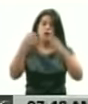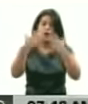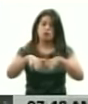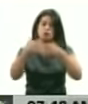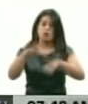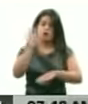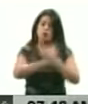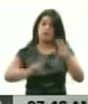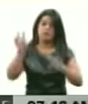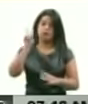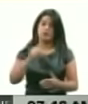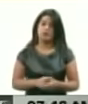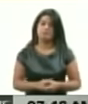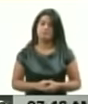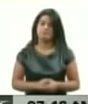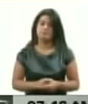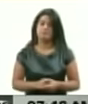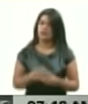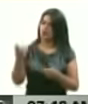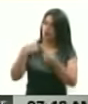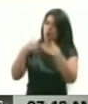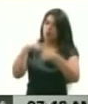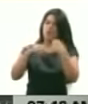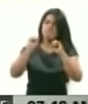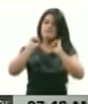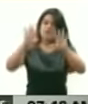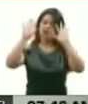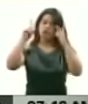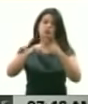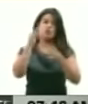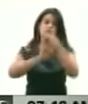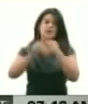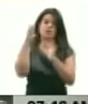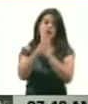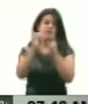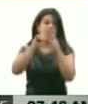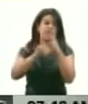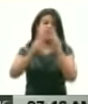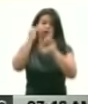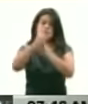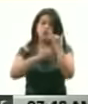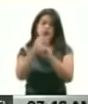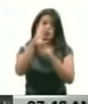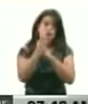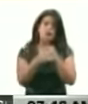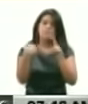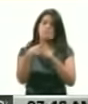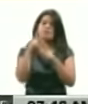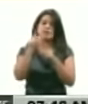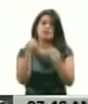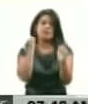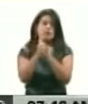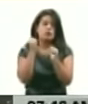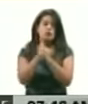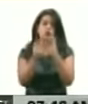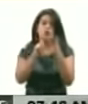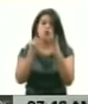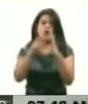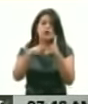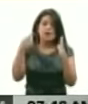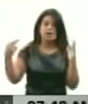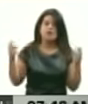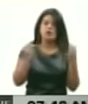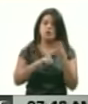nivel nacional. O sea, hemos hablado de cosas maravillosas y tú has mencionado eventos internacionales de cultura, pero también se suman deportivos, recreativos, de